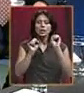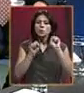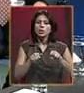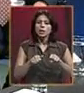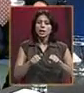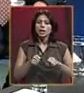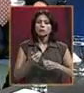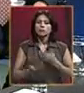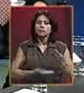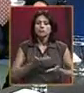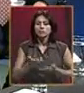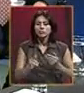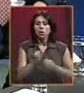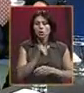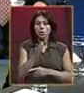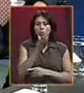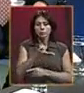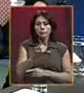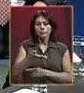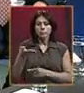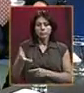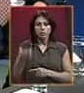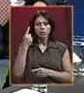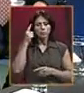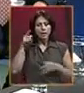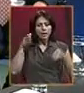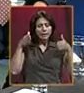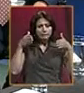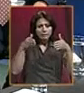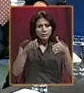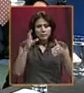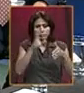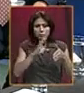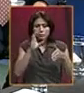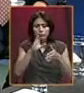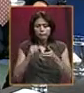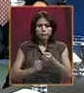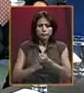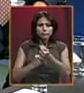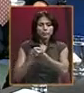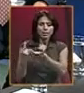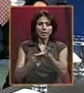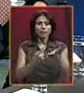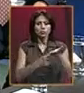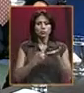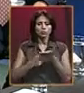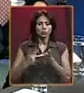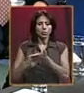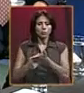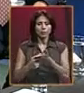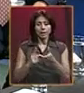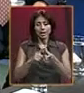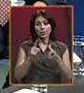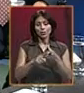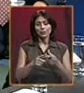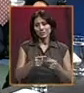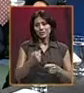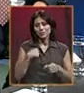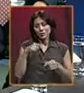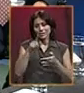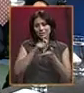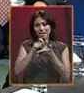como elementos de referencia de esa discusión. Y entonces, bueno, lo llamé incluso tal vez un